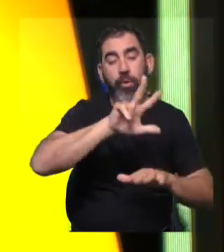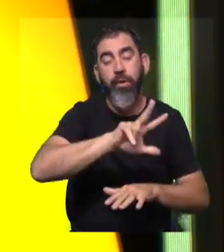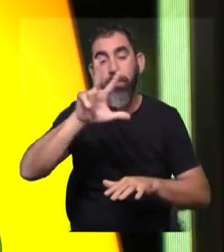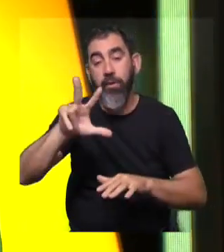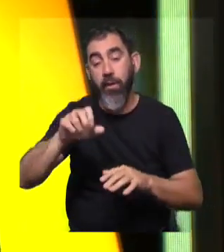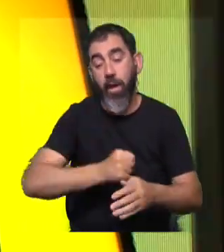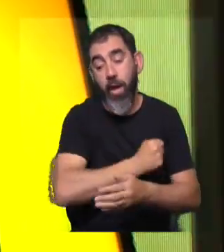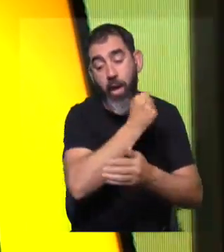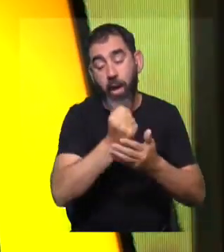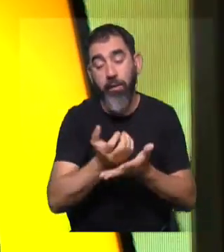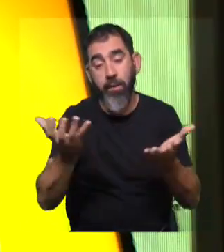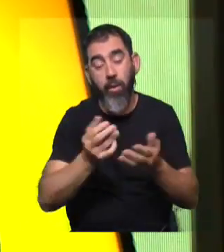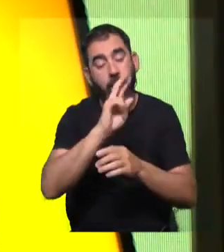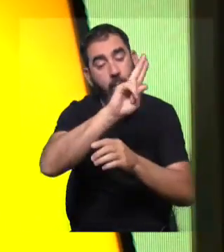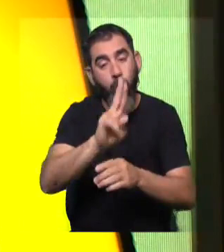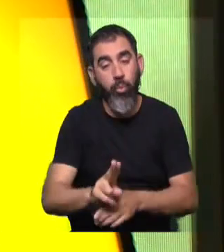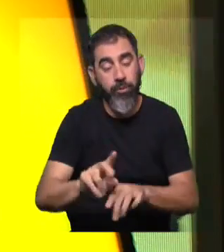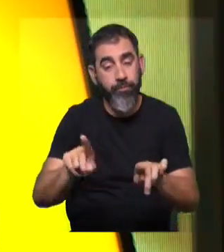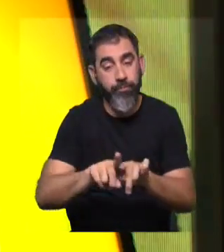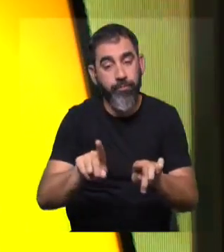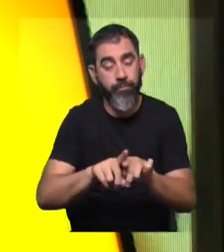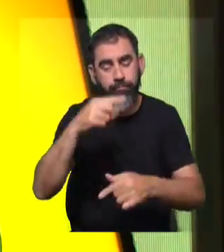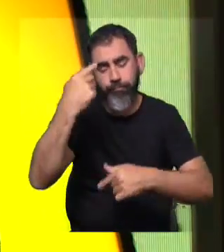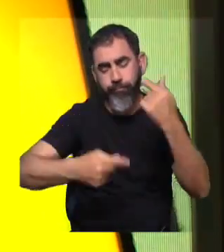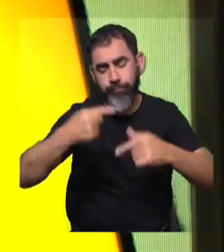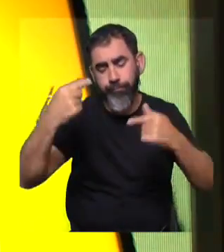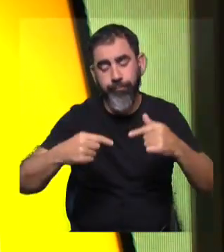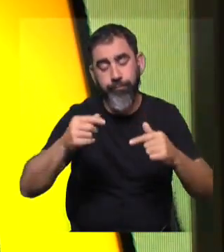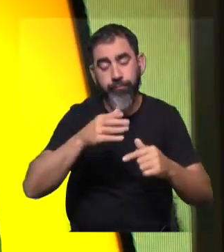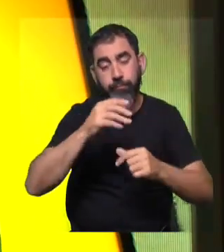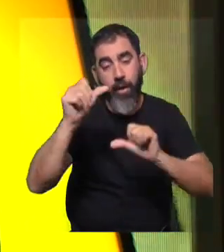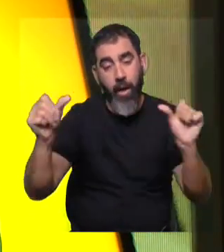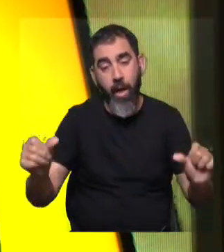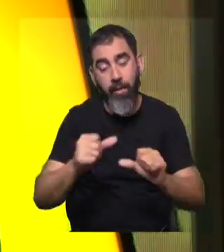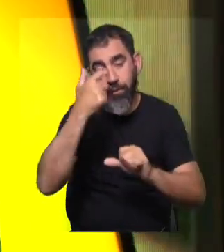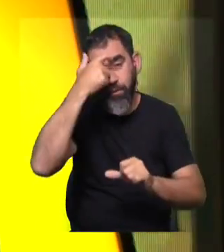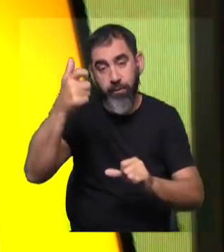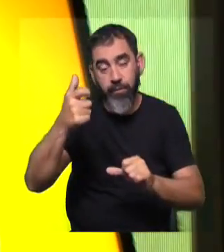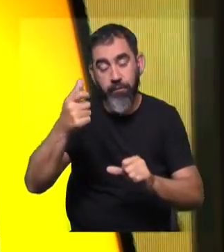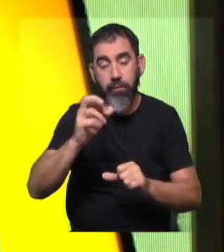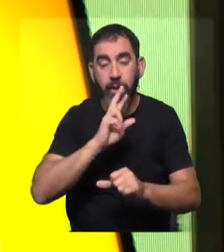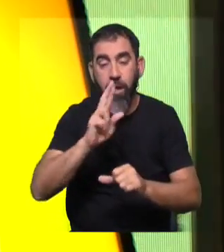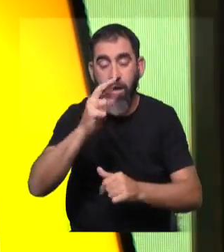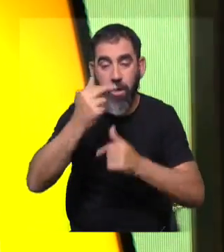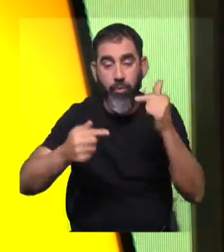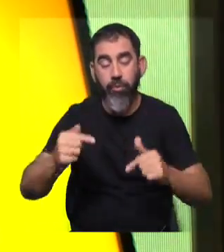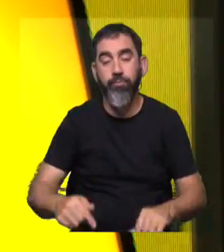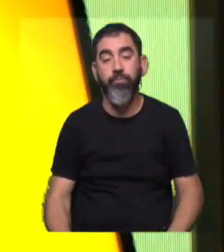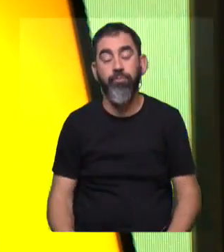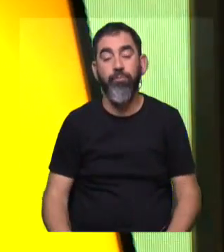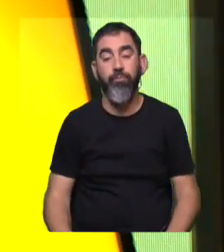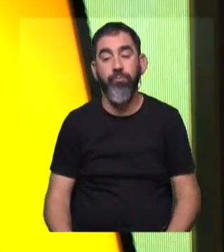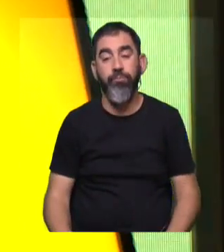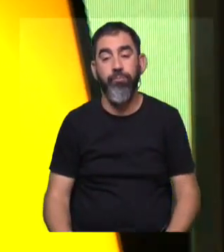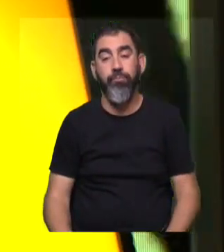hasta ahora se ha utilizado en un sinfín de disciplinas científicas que han dado más resultados. Eso es lo que nos va a contar